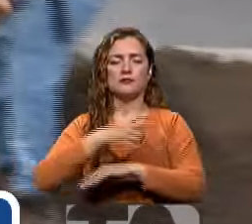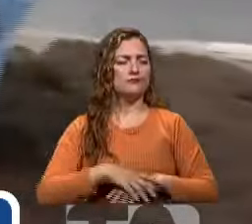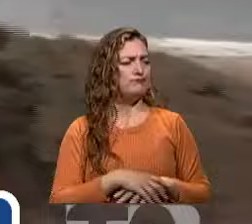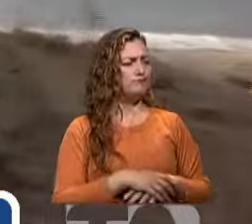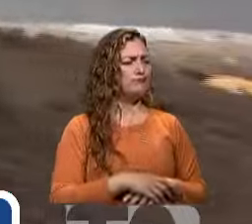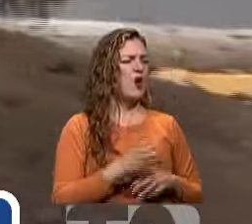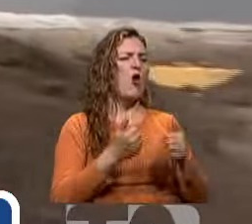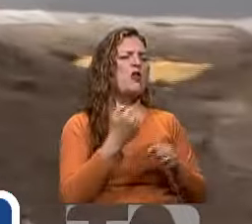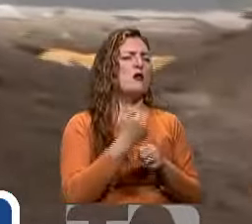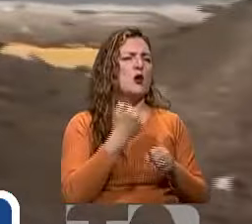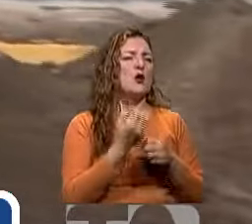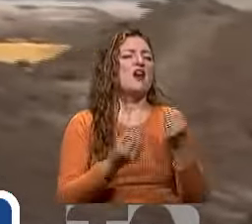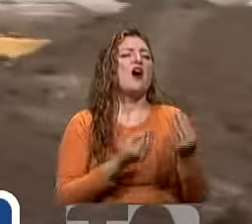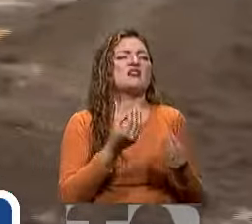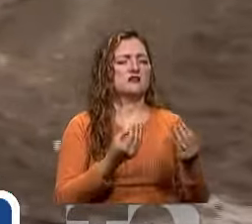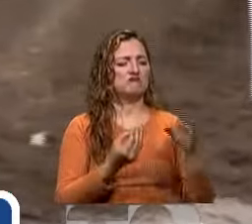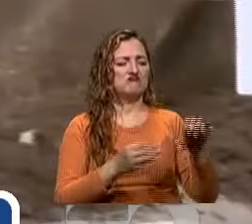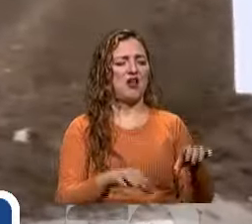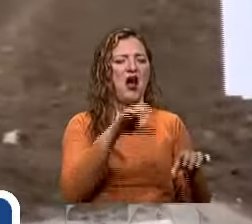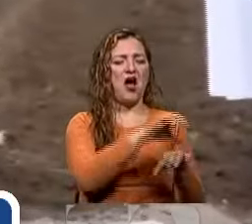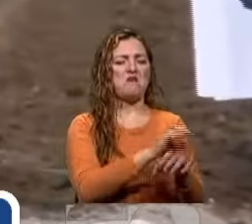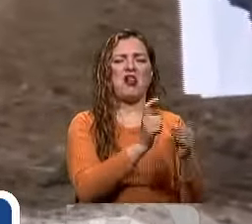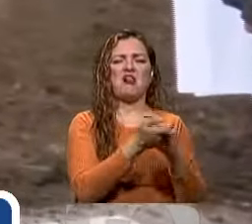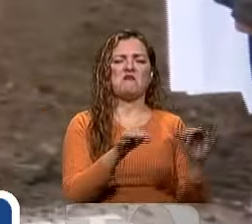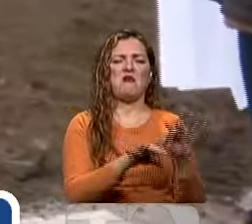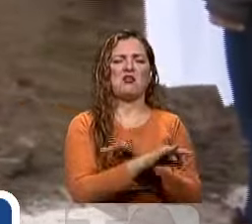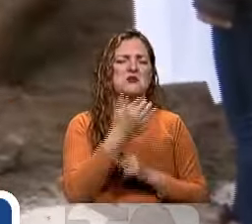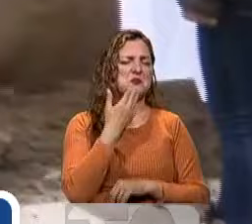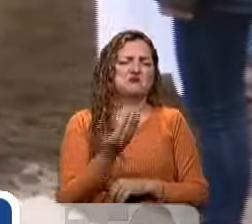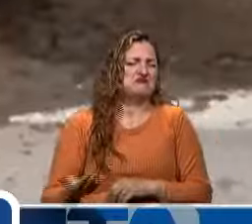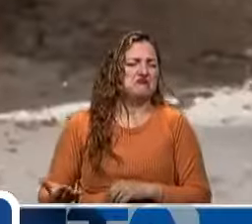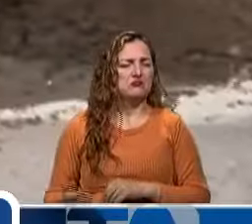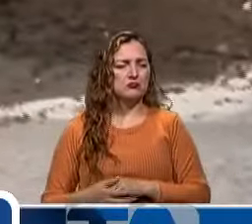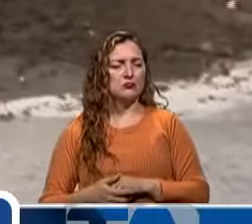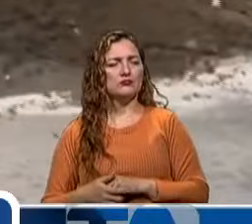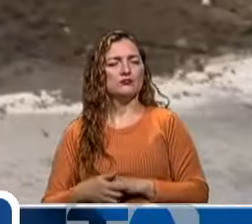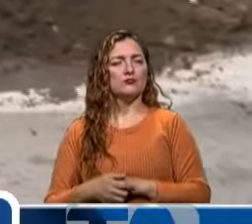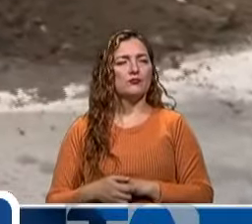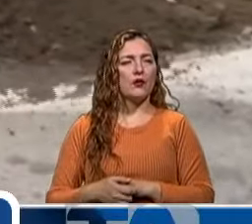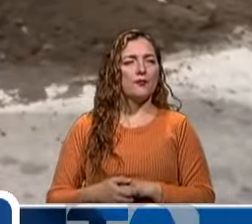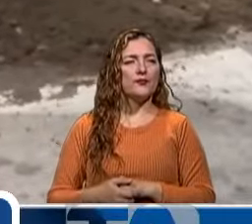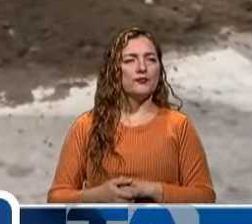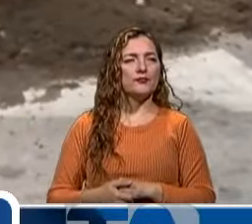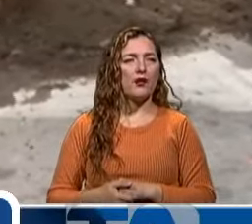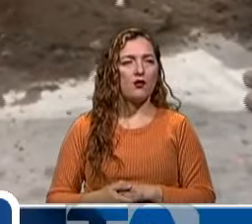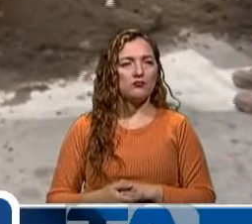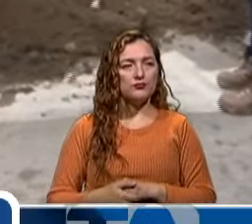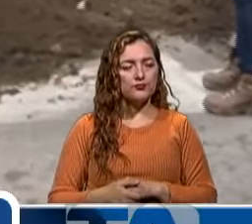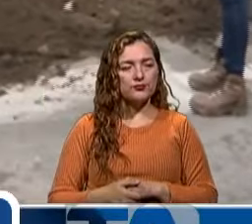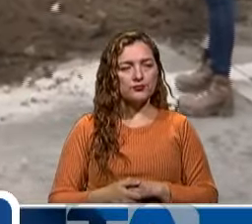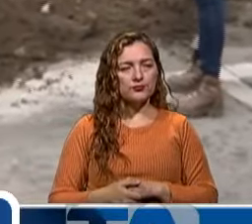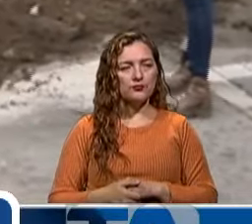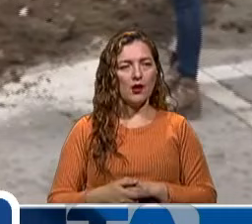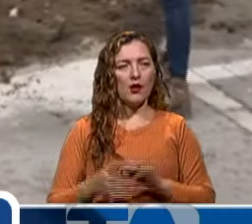poco las imágenes de lo que sería o cómo quedarían esas nuevas entradas a los estacionamientos. Sí, es una